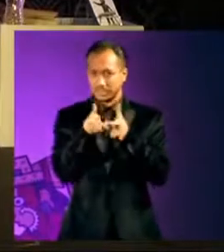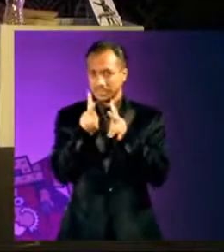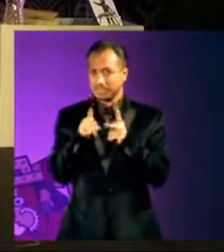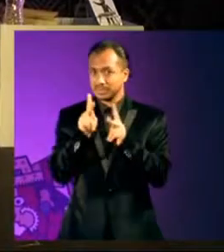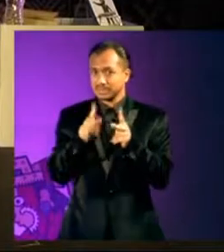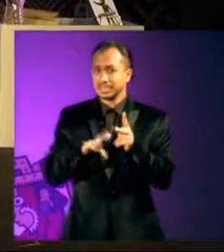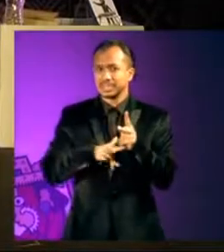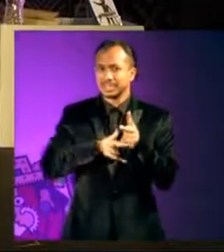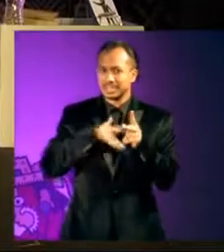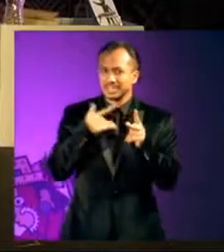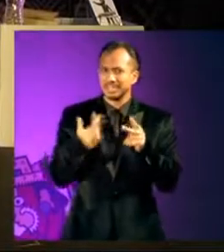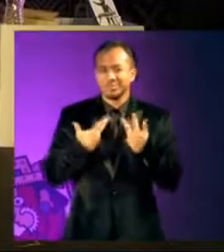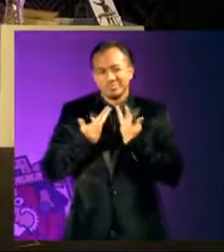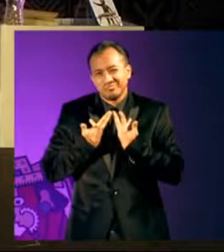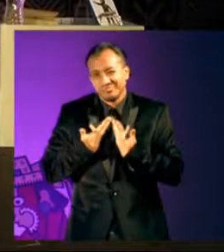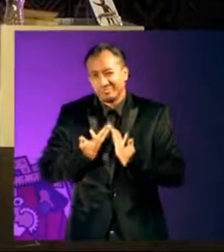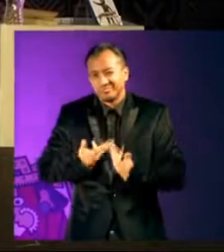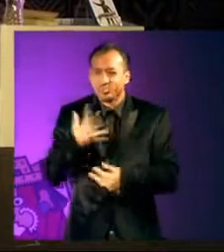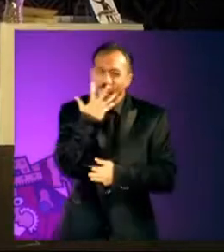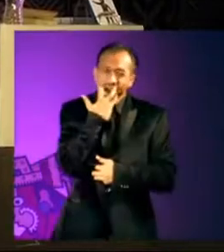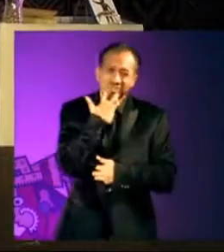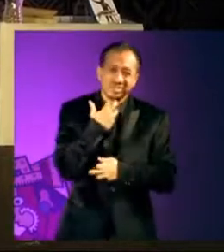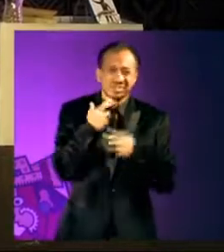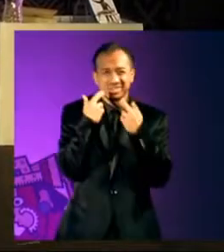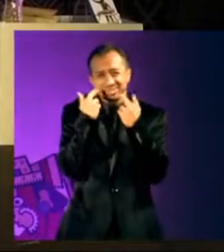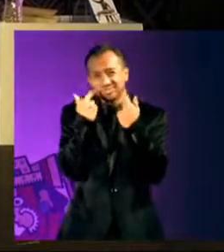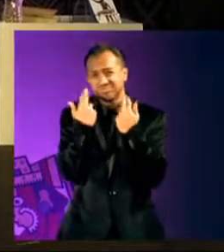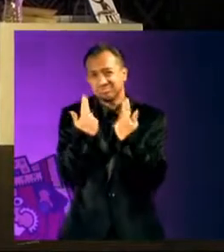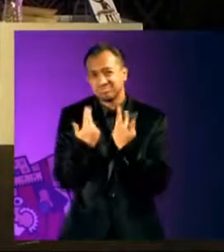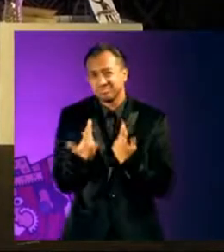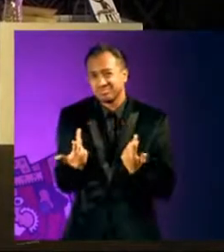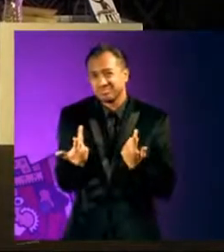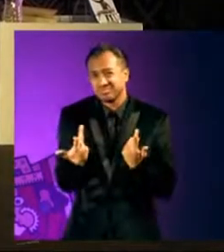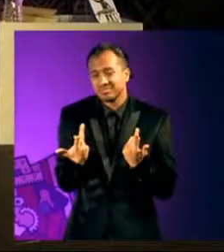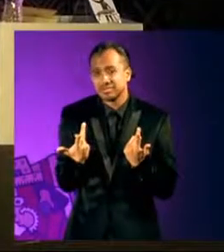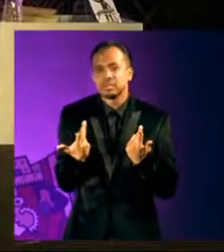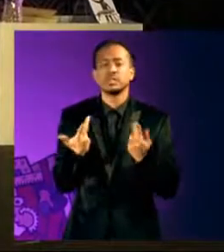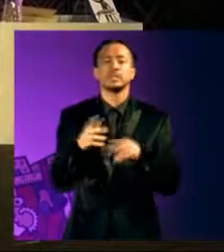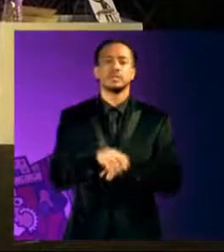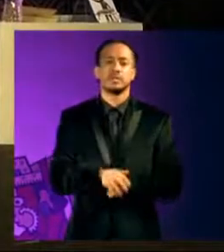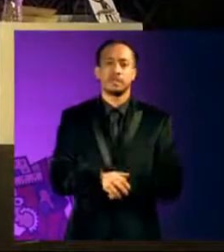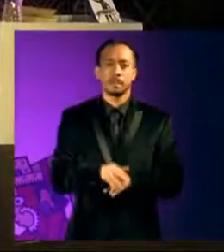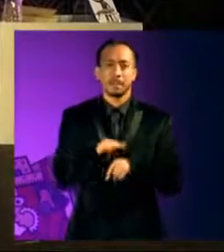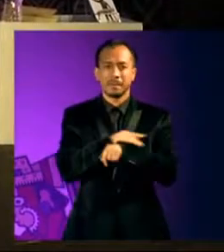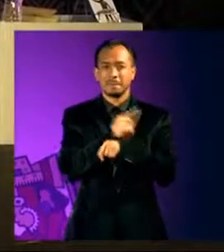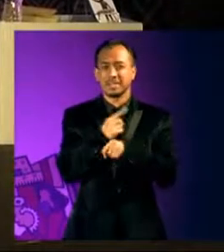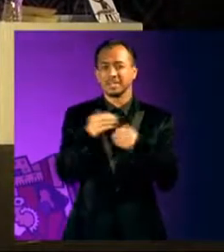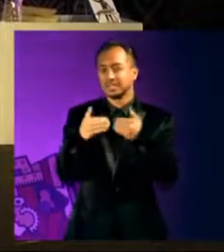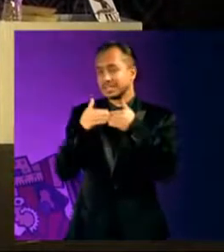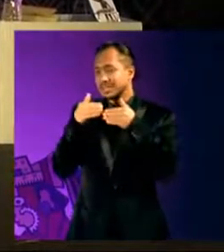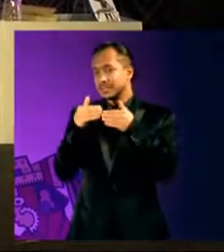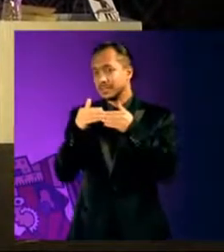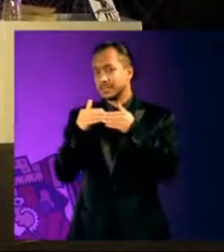final y no necesariamente abrían la puerta a desarrollar a relatarnos un poquito más de la emoción